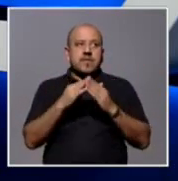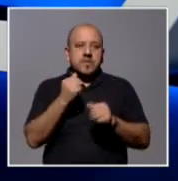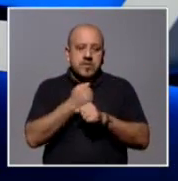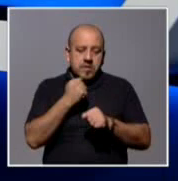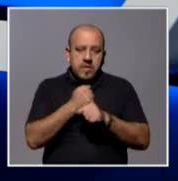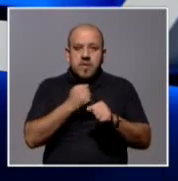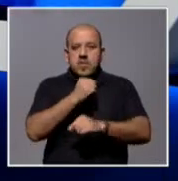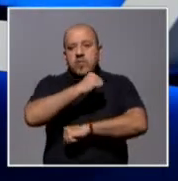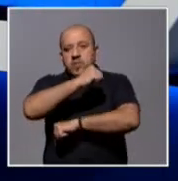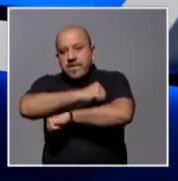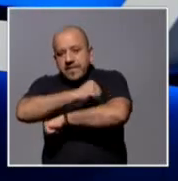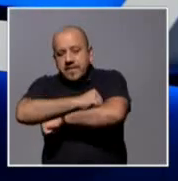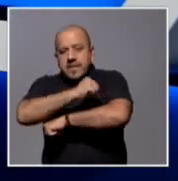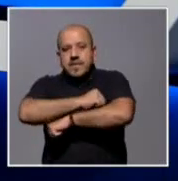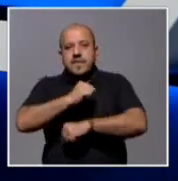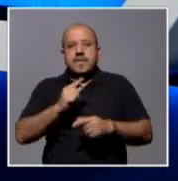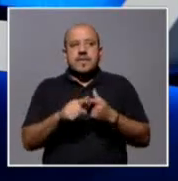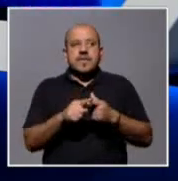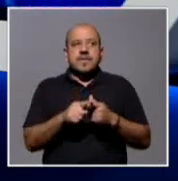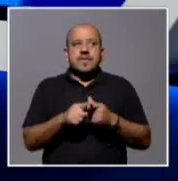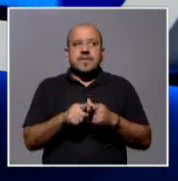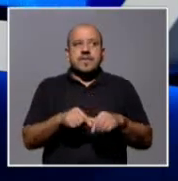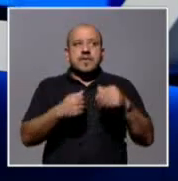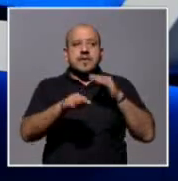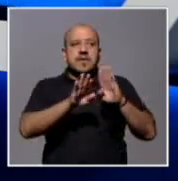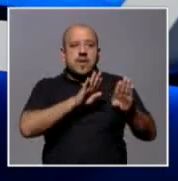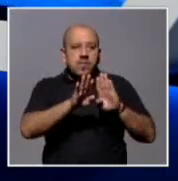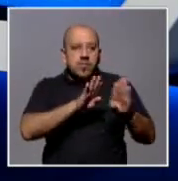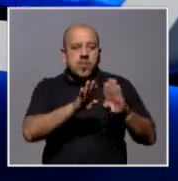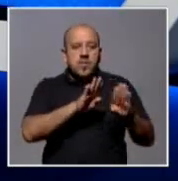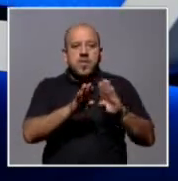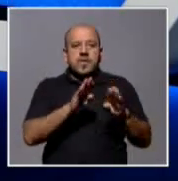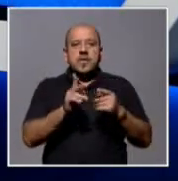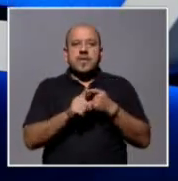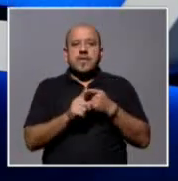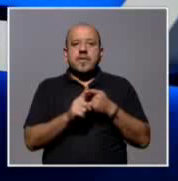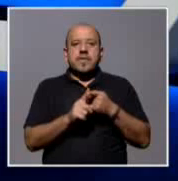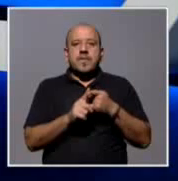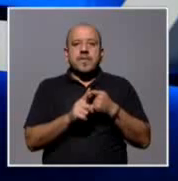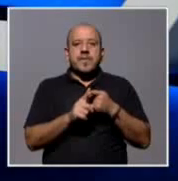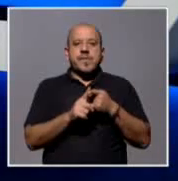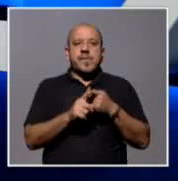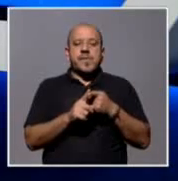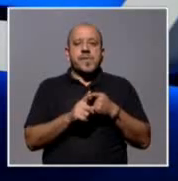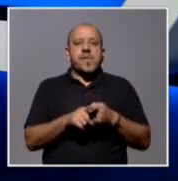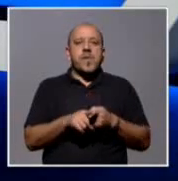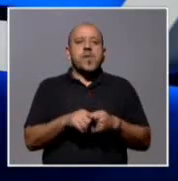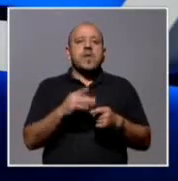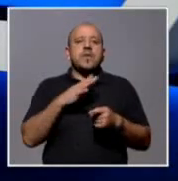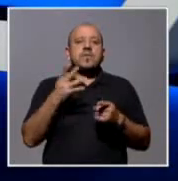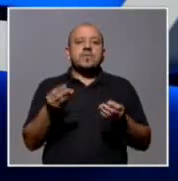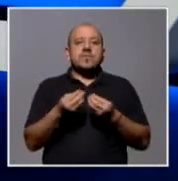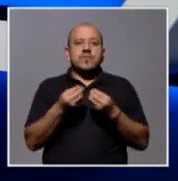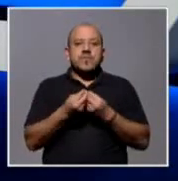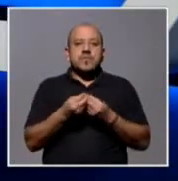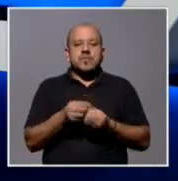desde una ventana, un balcón, la puerta de un edificio. Y bueno, hubo un montón de formas